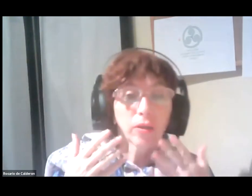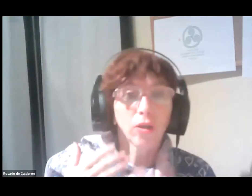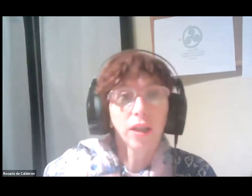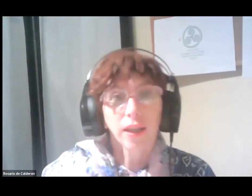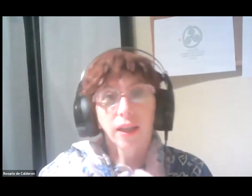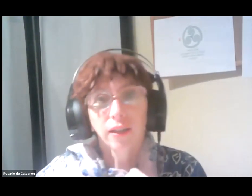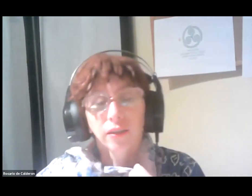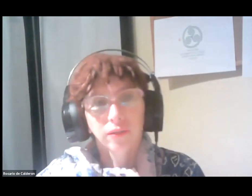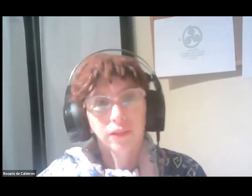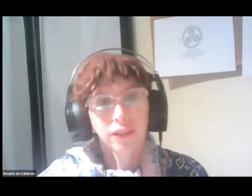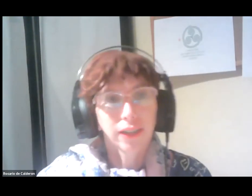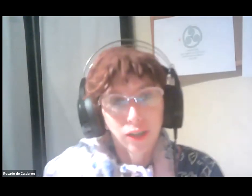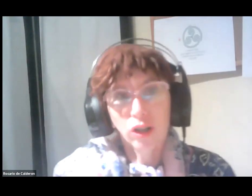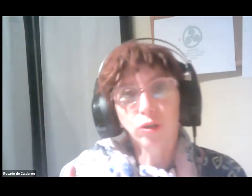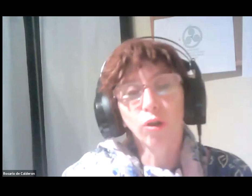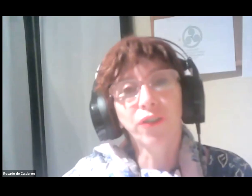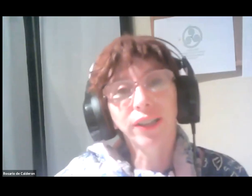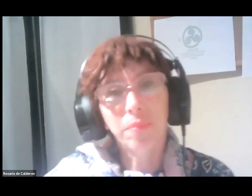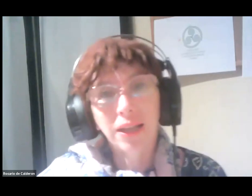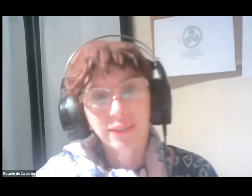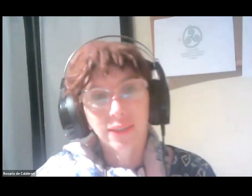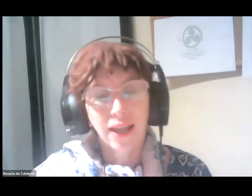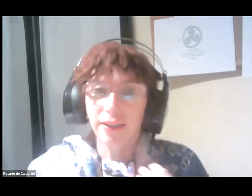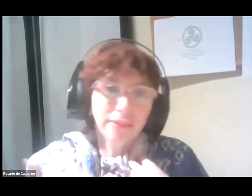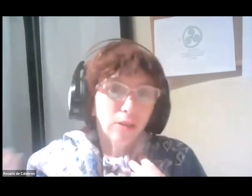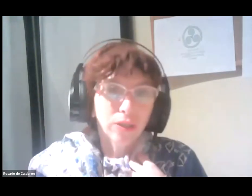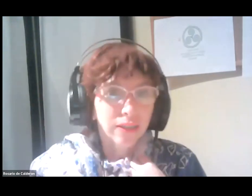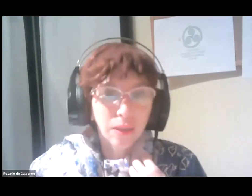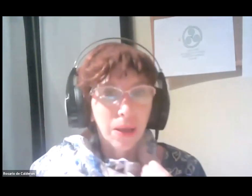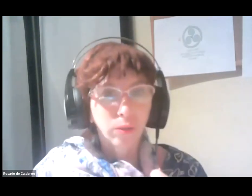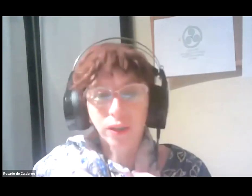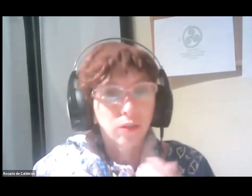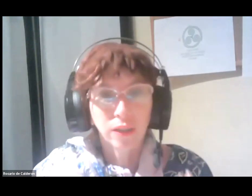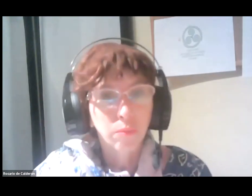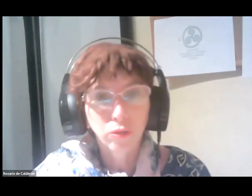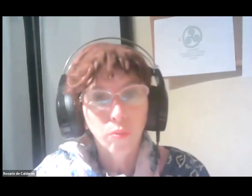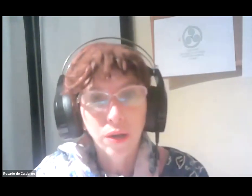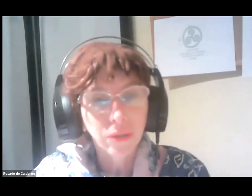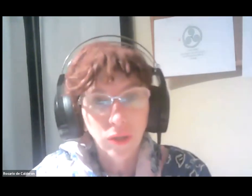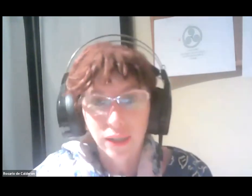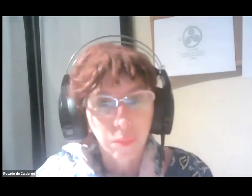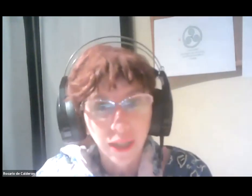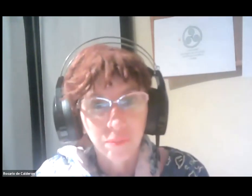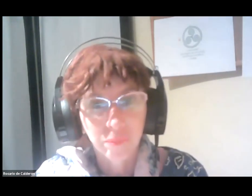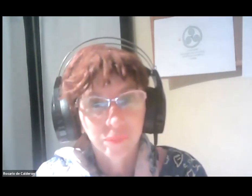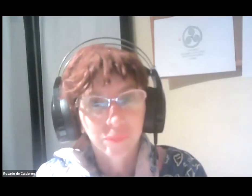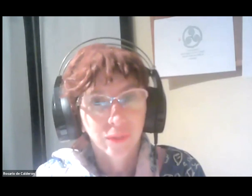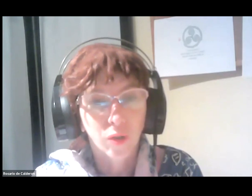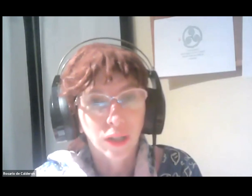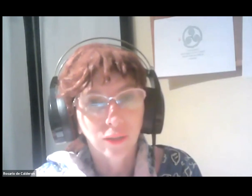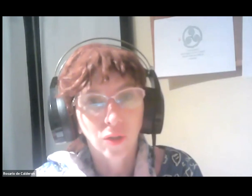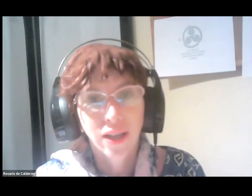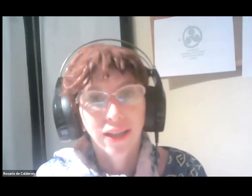perdón y creo que eso lo ofende más a que se nos haya escapado y lo tratamos como una persona que ve